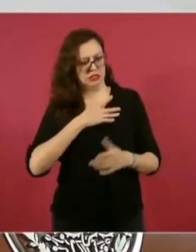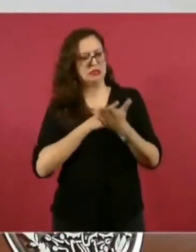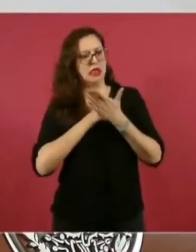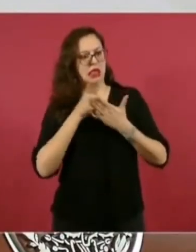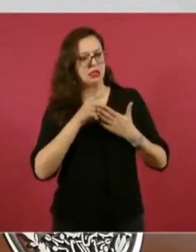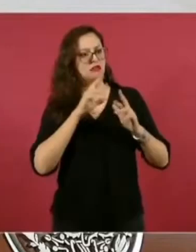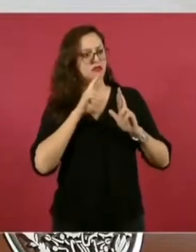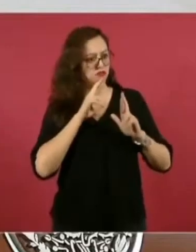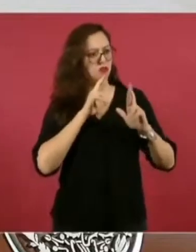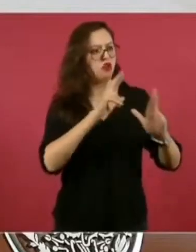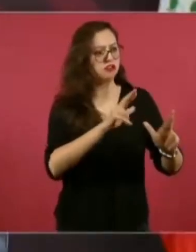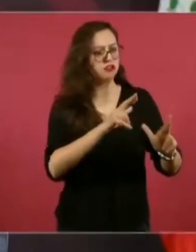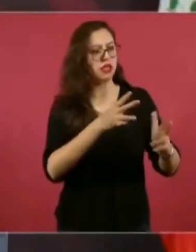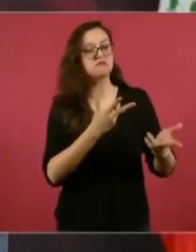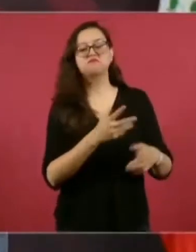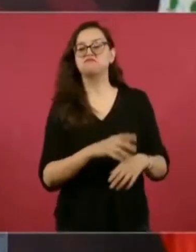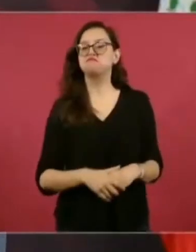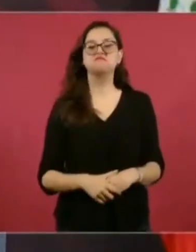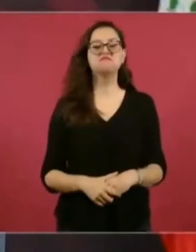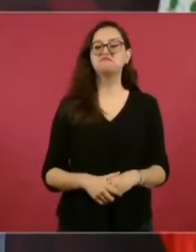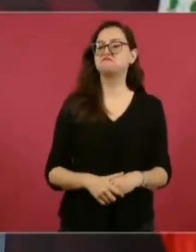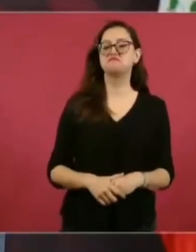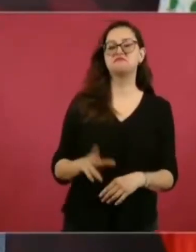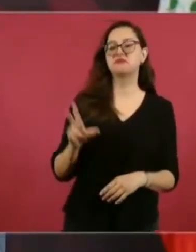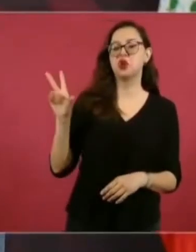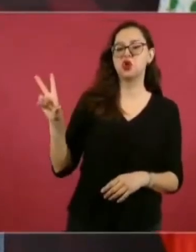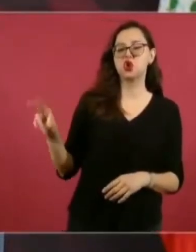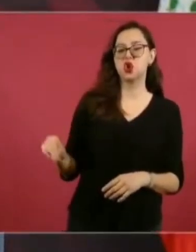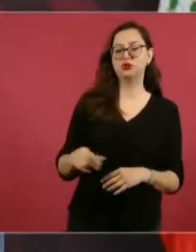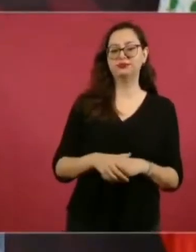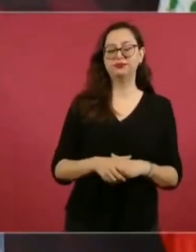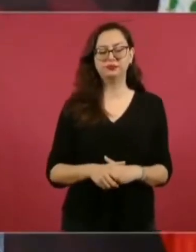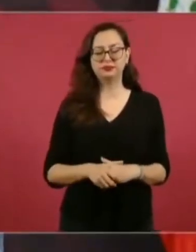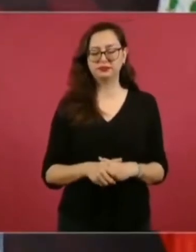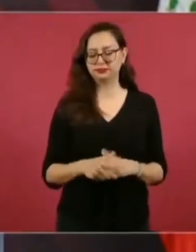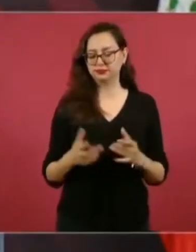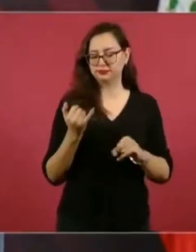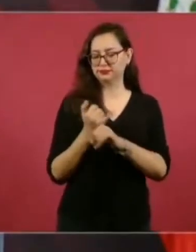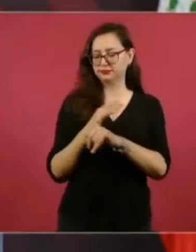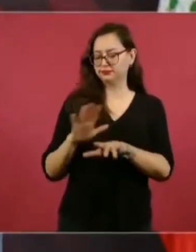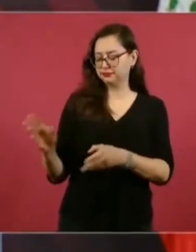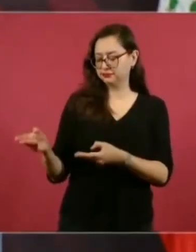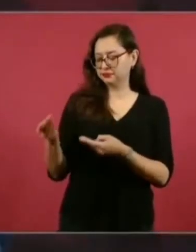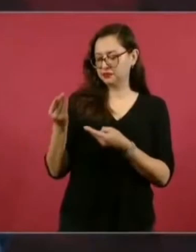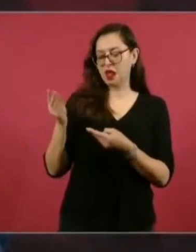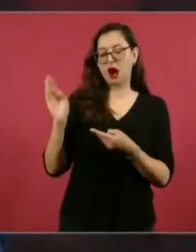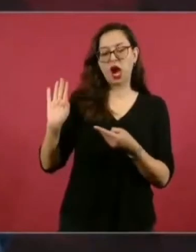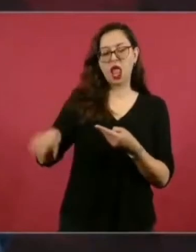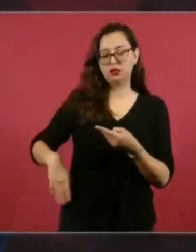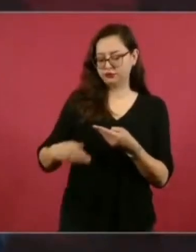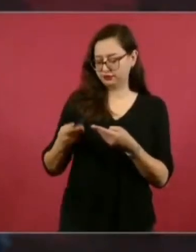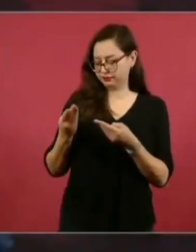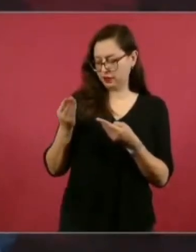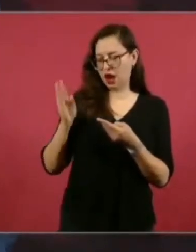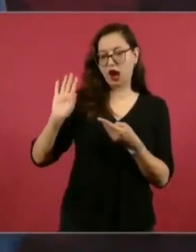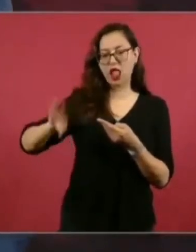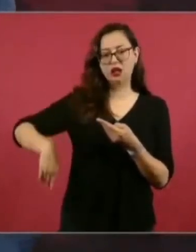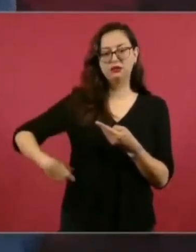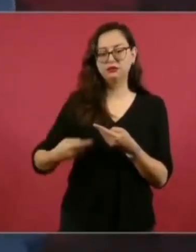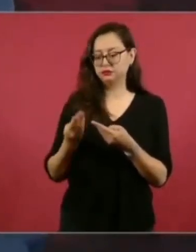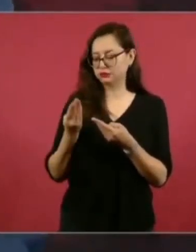y ellos decidían qué informaban y qué no informaban. Y el